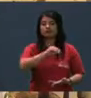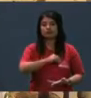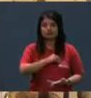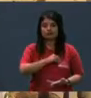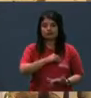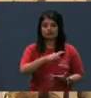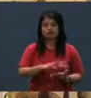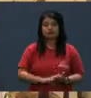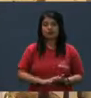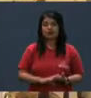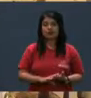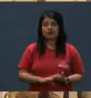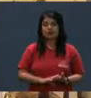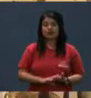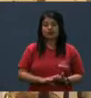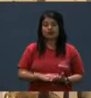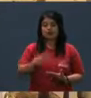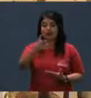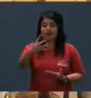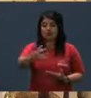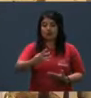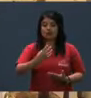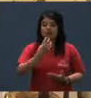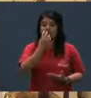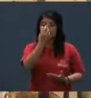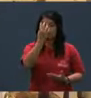voluntariamente aceptada, tomó pan.